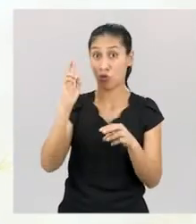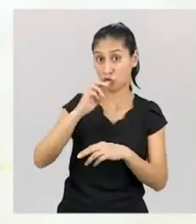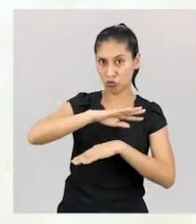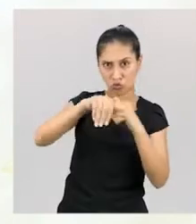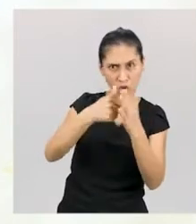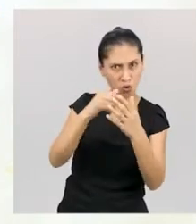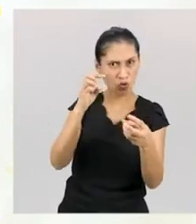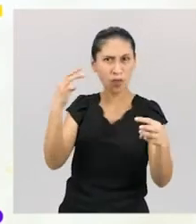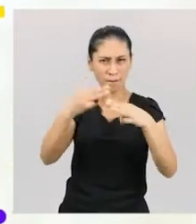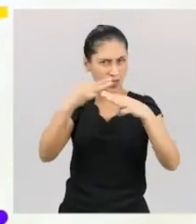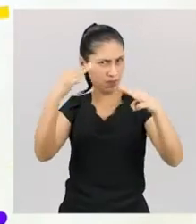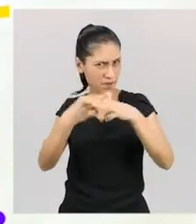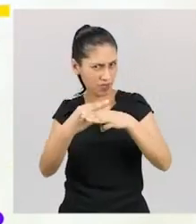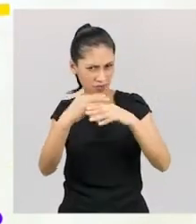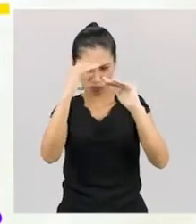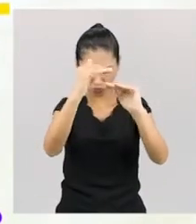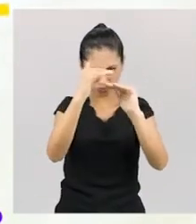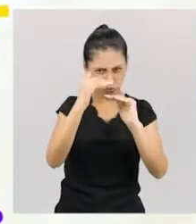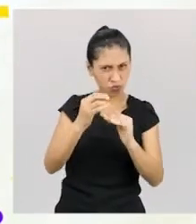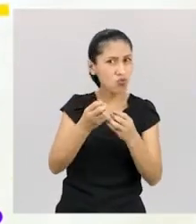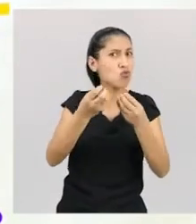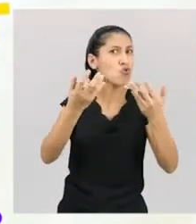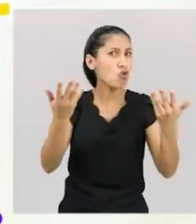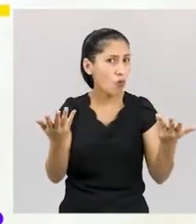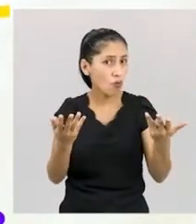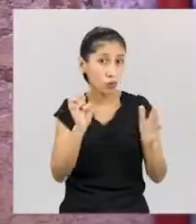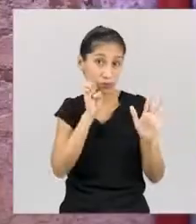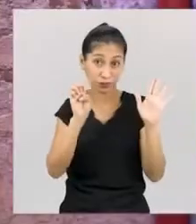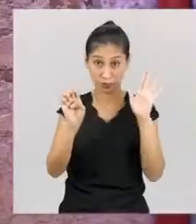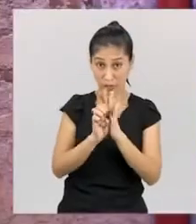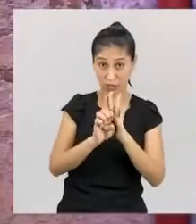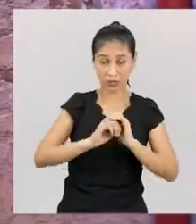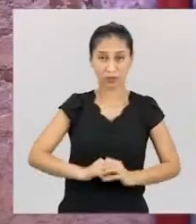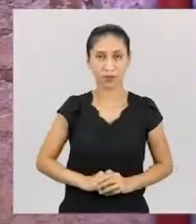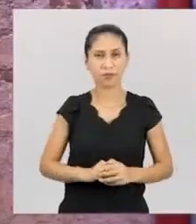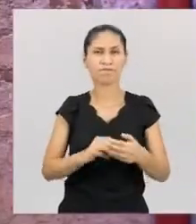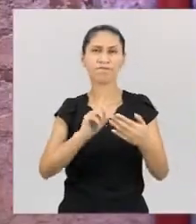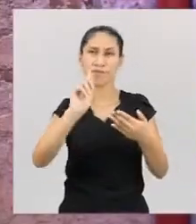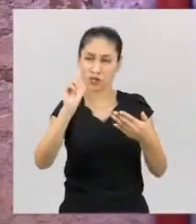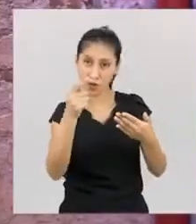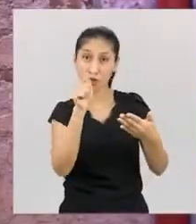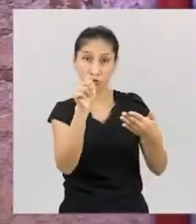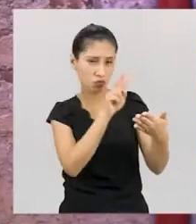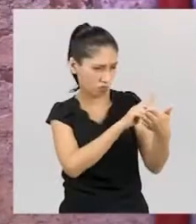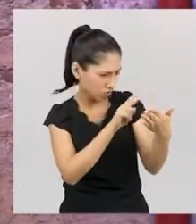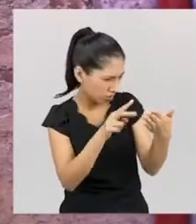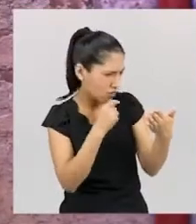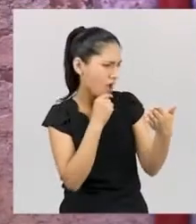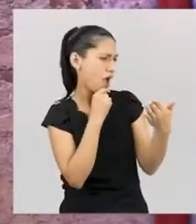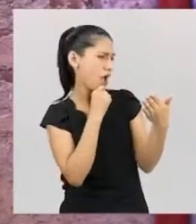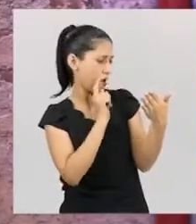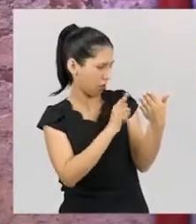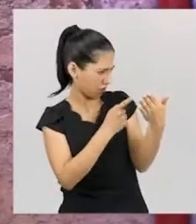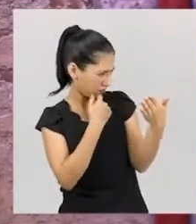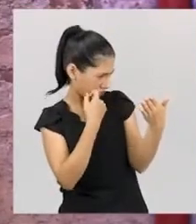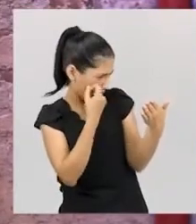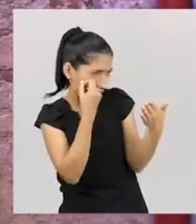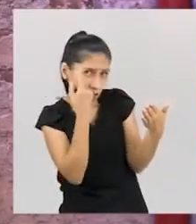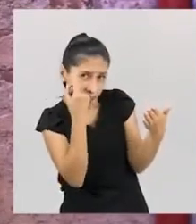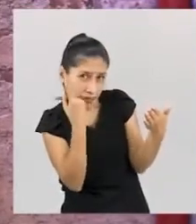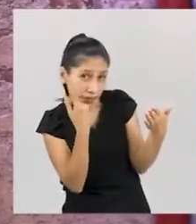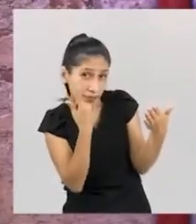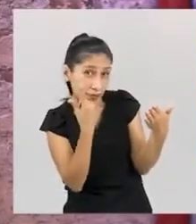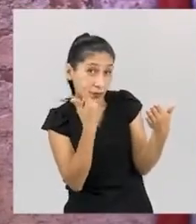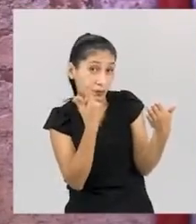de la mejor manera. ¿Cuáles son esos pasos para enfrentar los retos? Por ejemplo, entender el problema. ¿Entiendo lo que